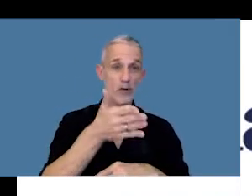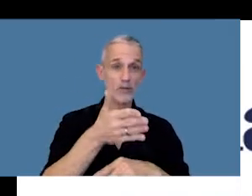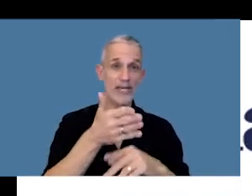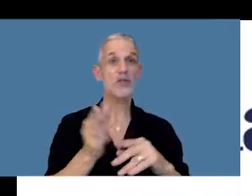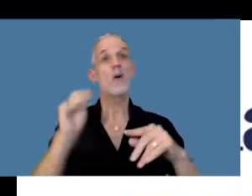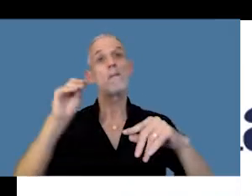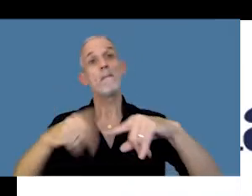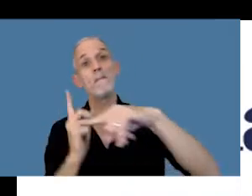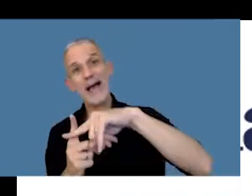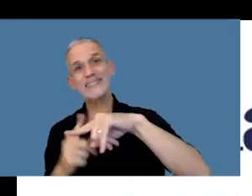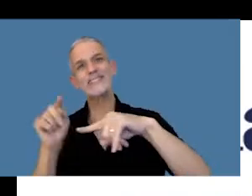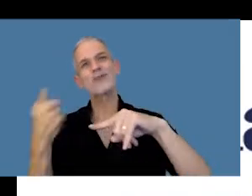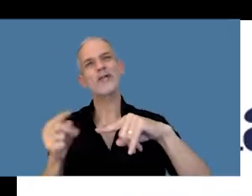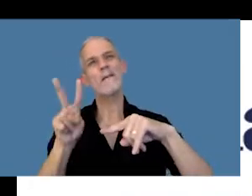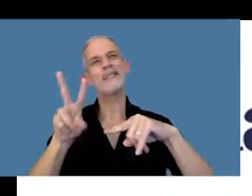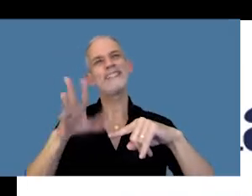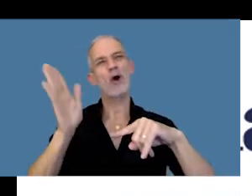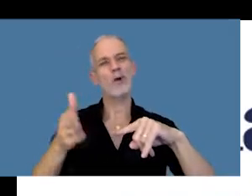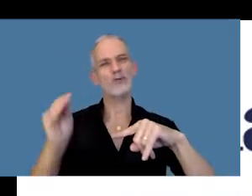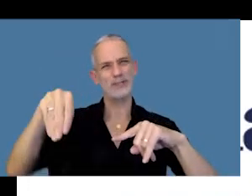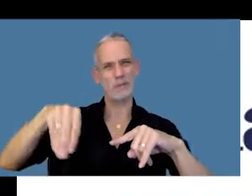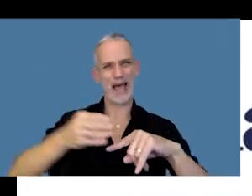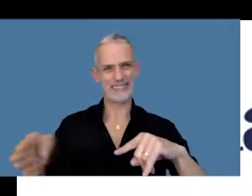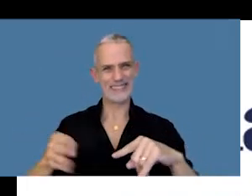45% más otra del 25%.